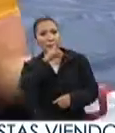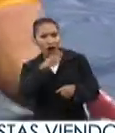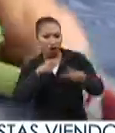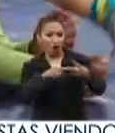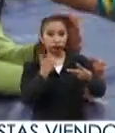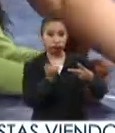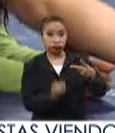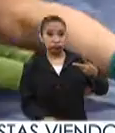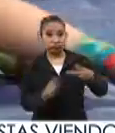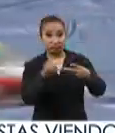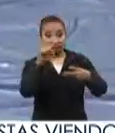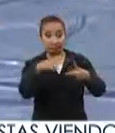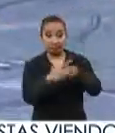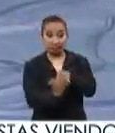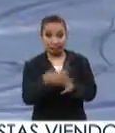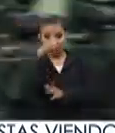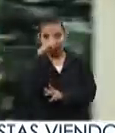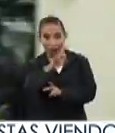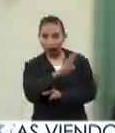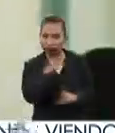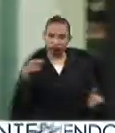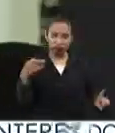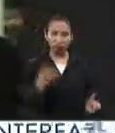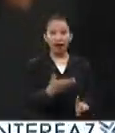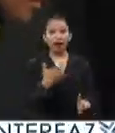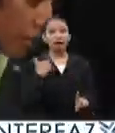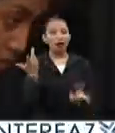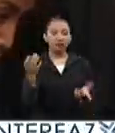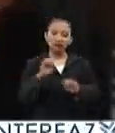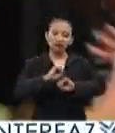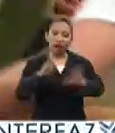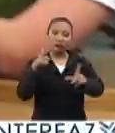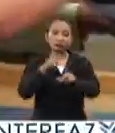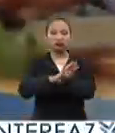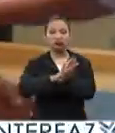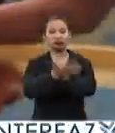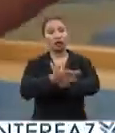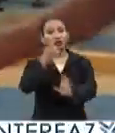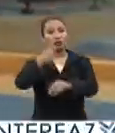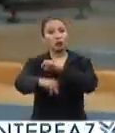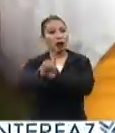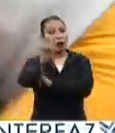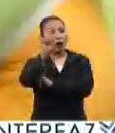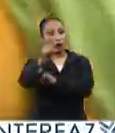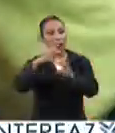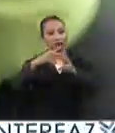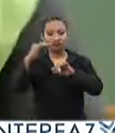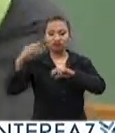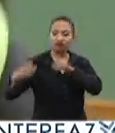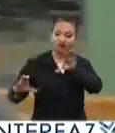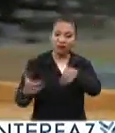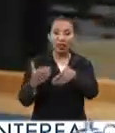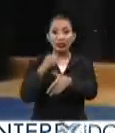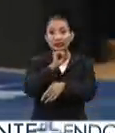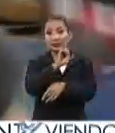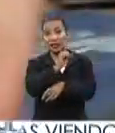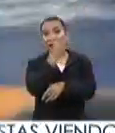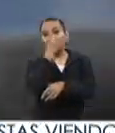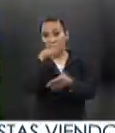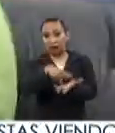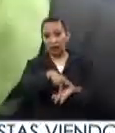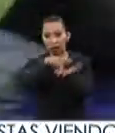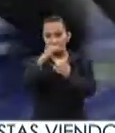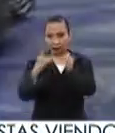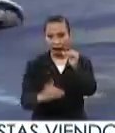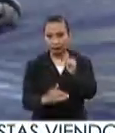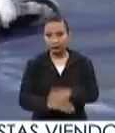mejor exponente en esta disciplina en México. Su objetivo es claro, convertirse en la número 1 en la categoría de menos de 62